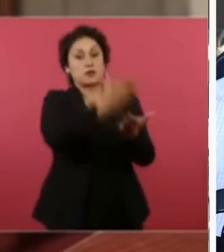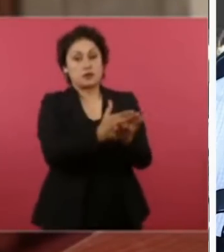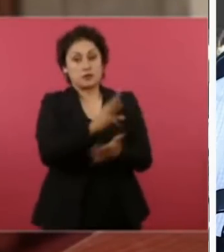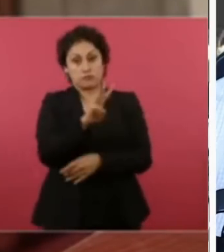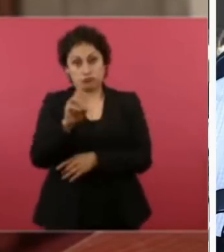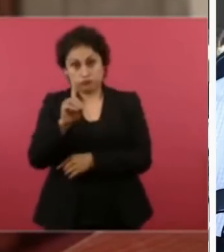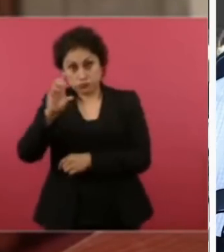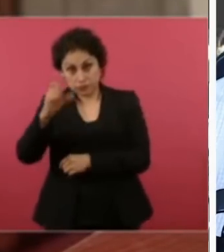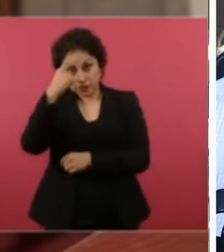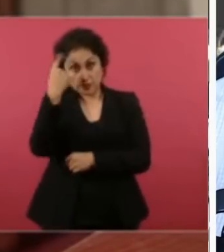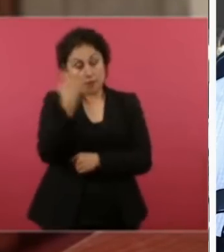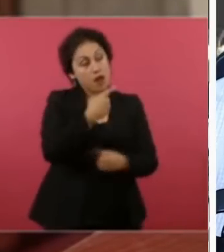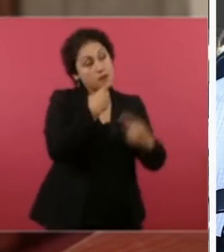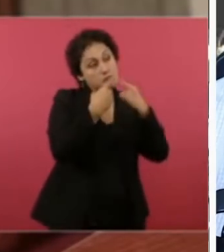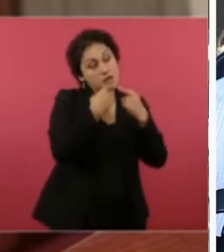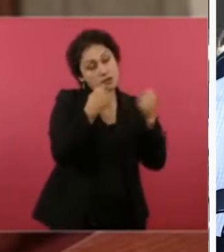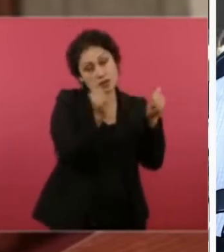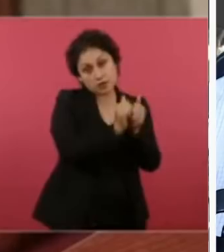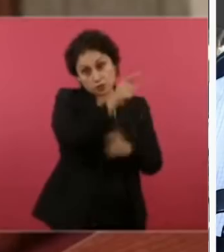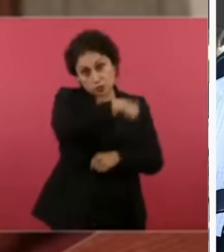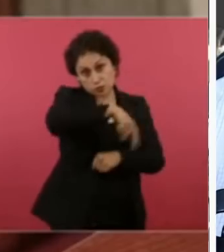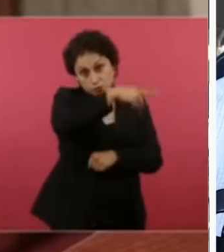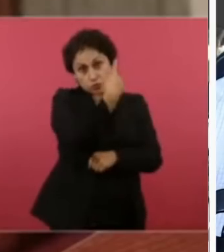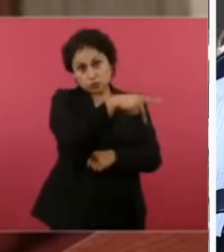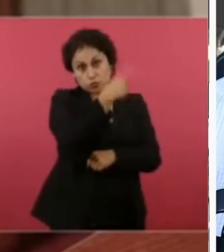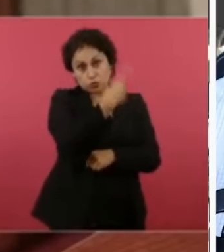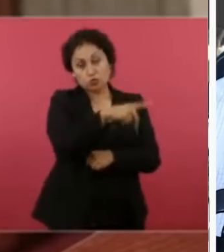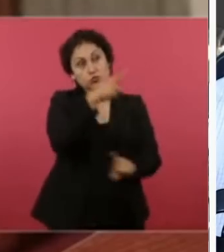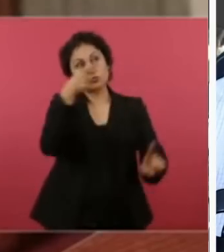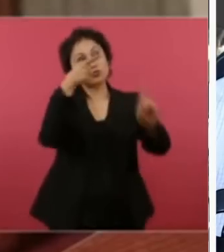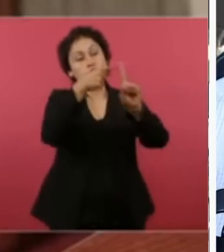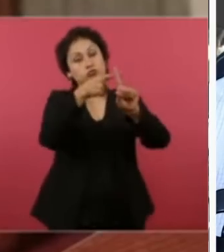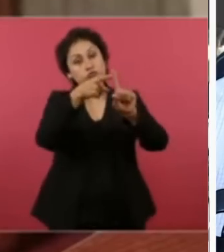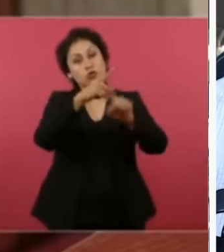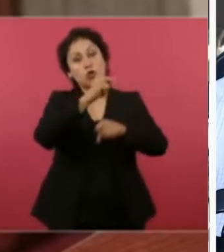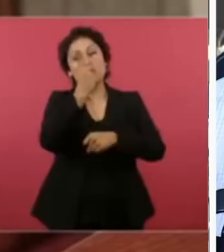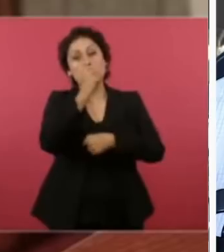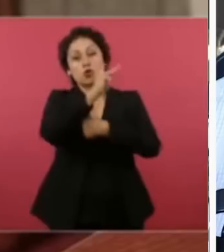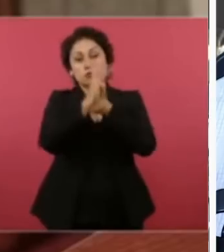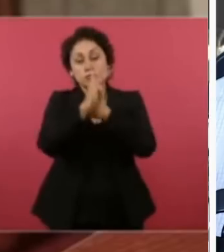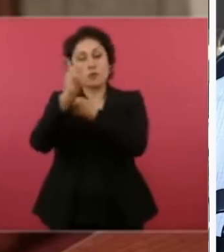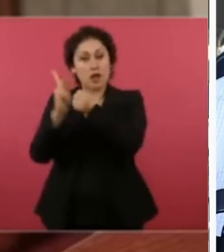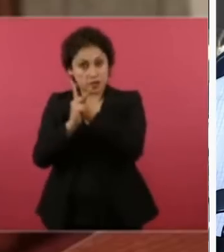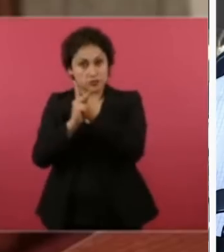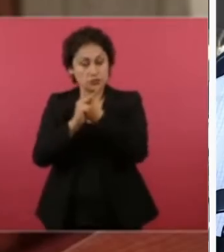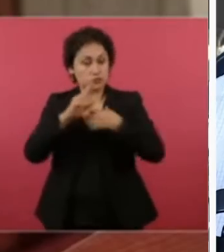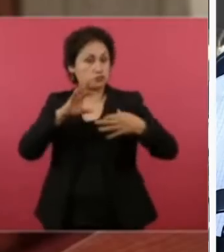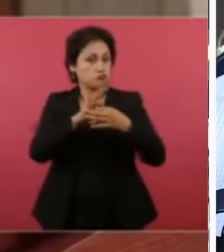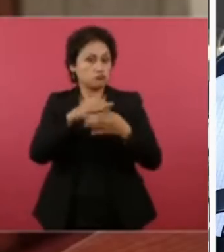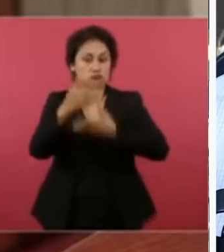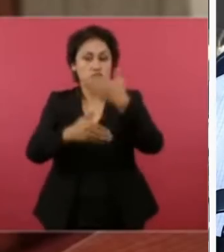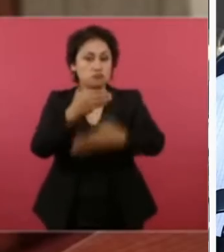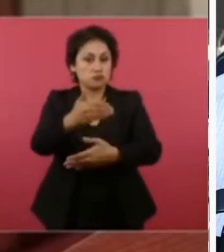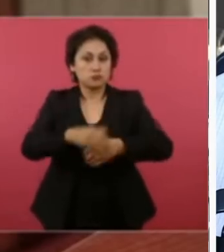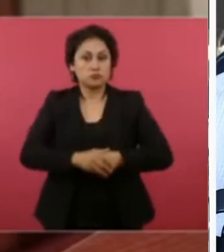Washington para llegar a un acuerdo en beneficio de las dos naciones. Nada por la fuerza,